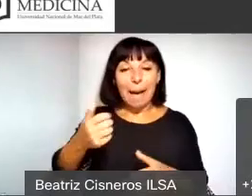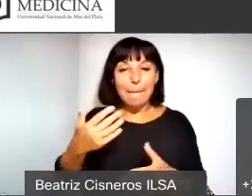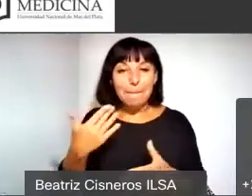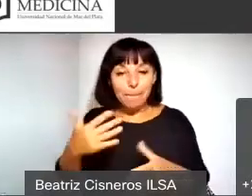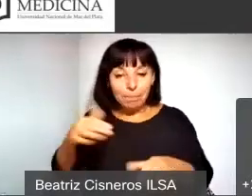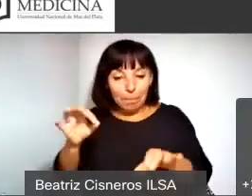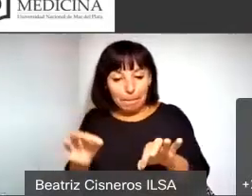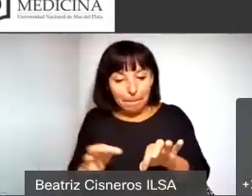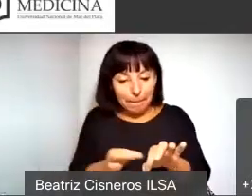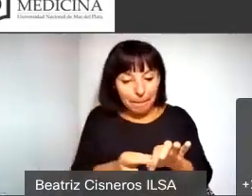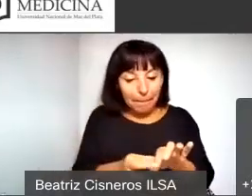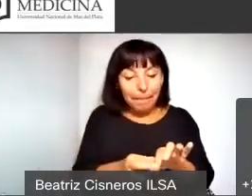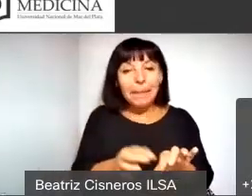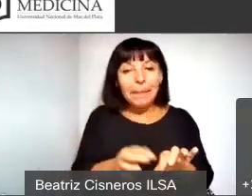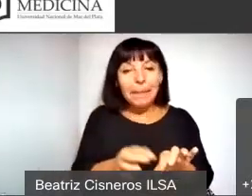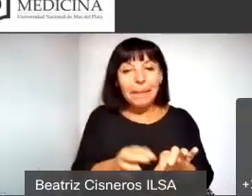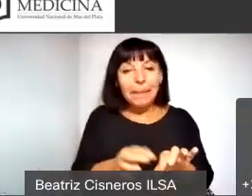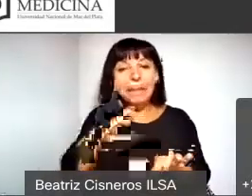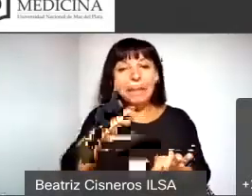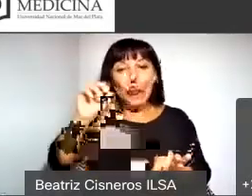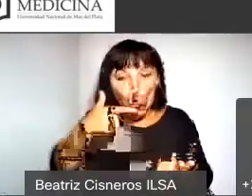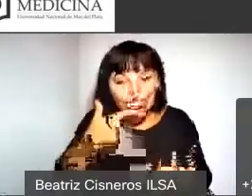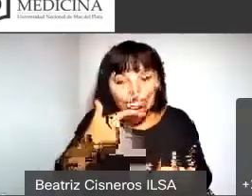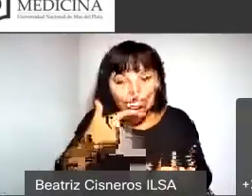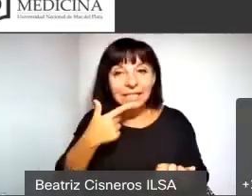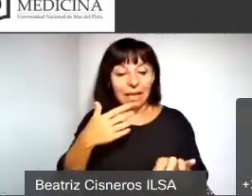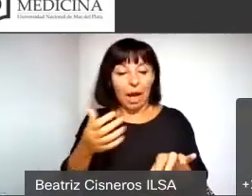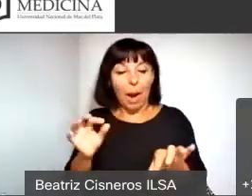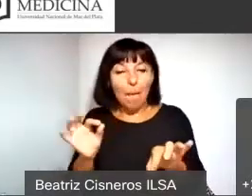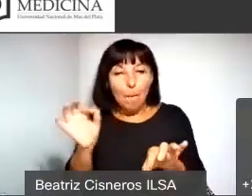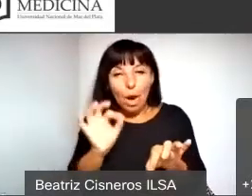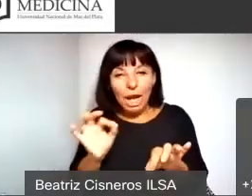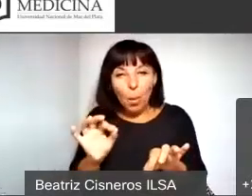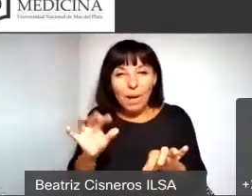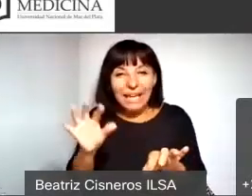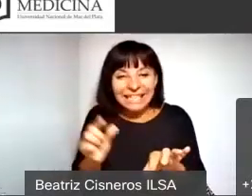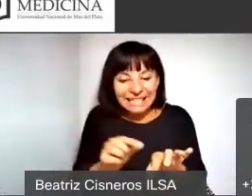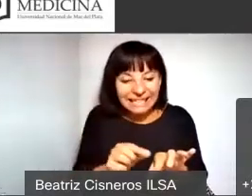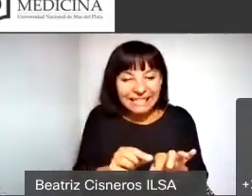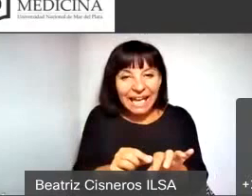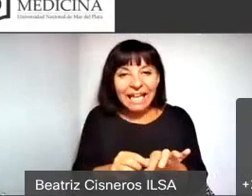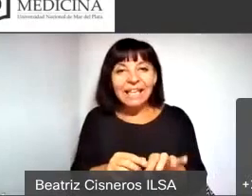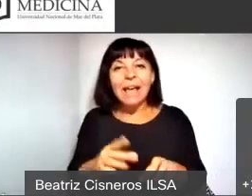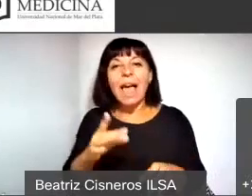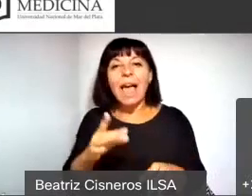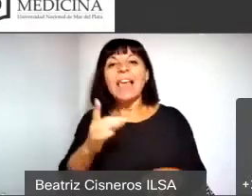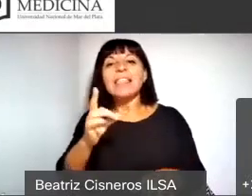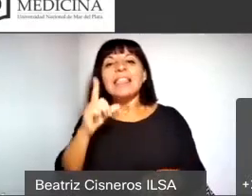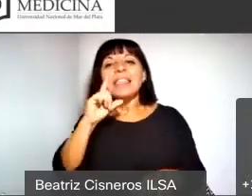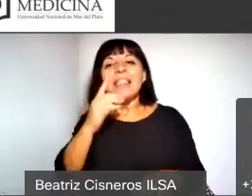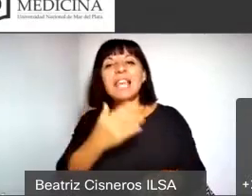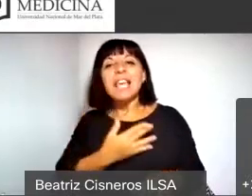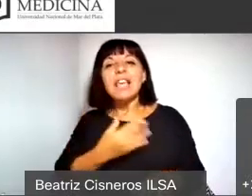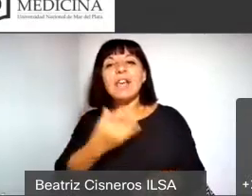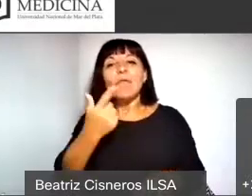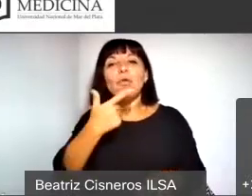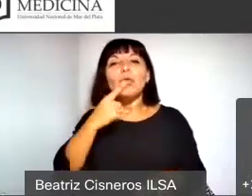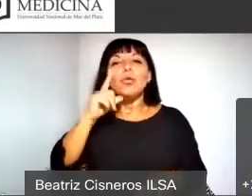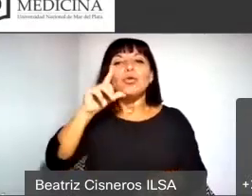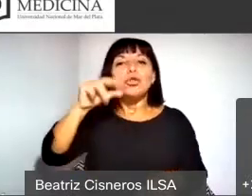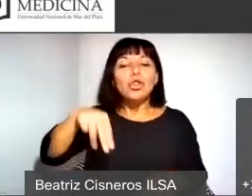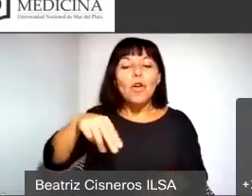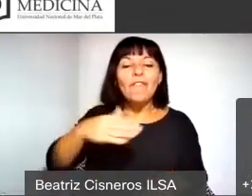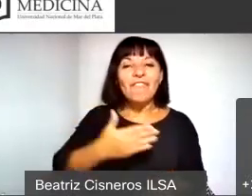de iones y moléculas pequeñas como aminoácidos y monosacáridos, es difusión facilitada, no difusión